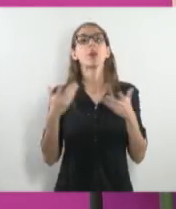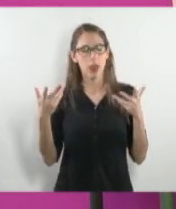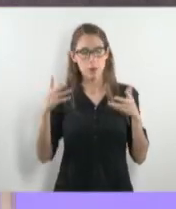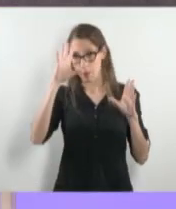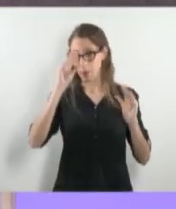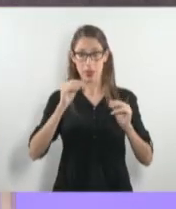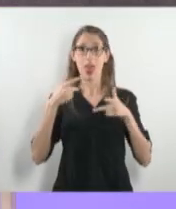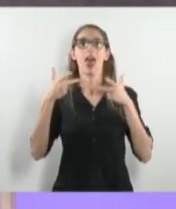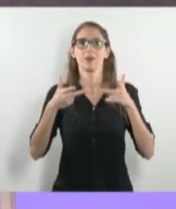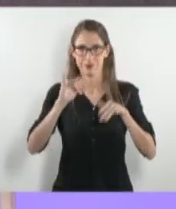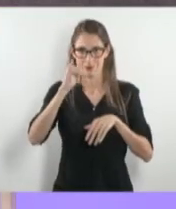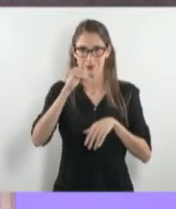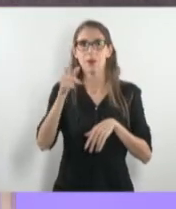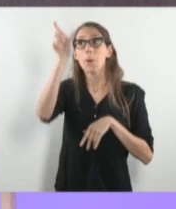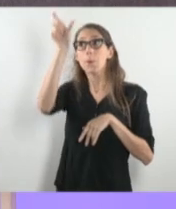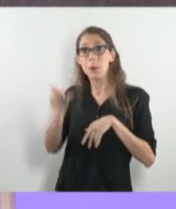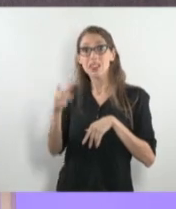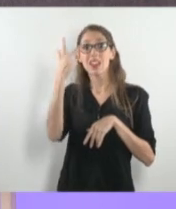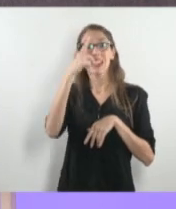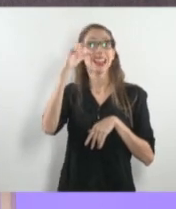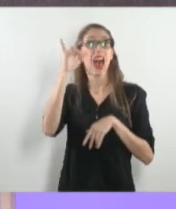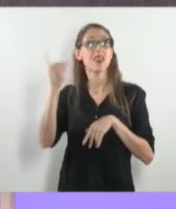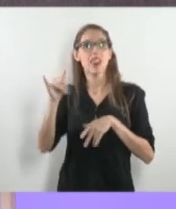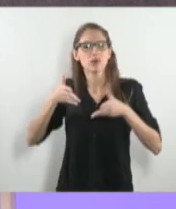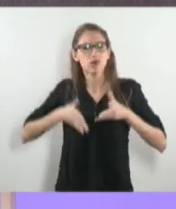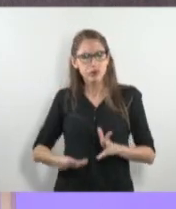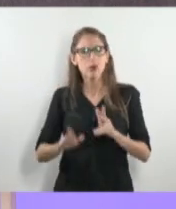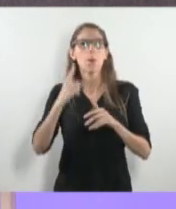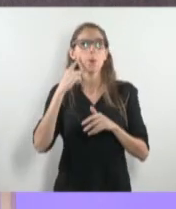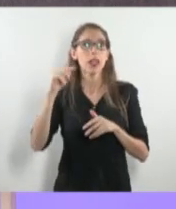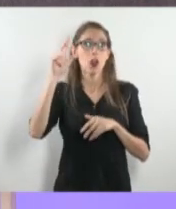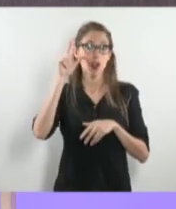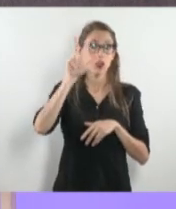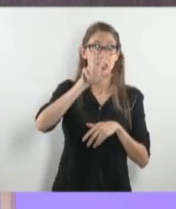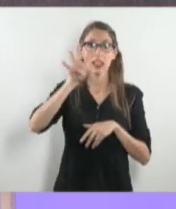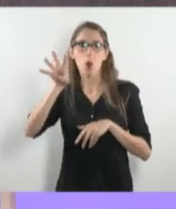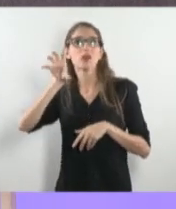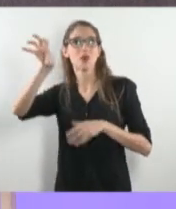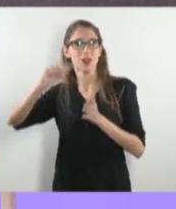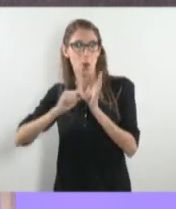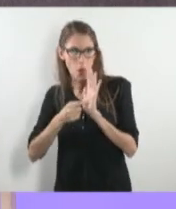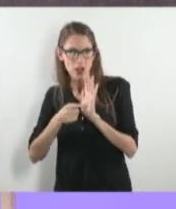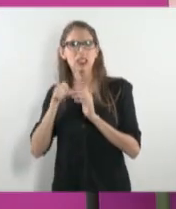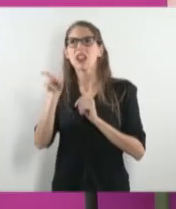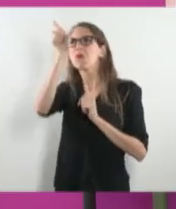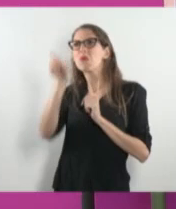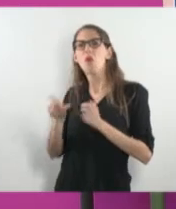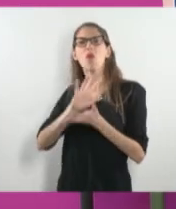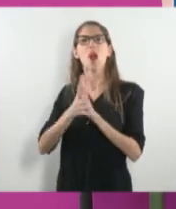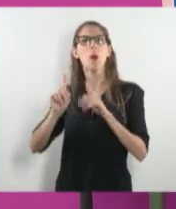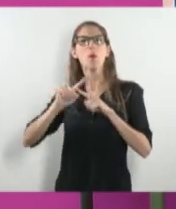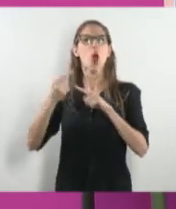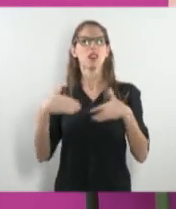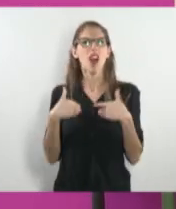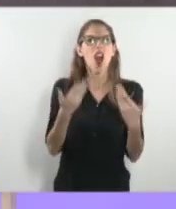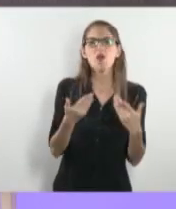de... De José Hernández, que entonces nace en Buenos Aires en 1834, manifiesta posturas políticas contradictorias, ¿no? A lo